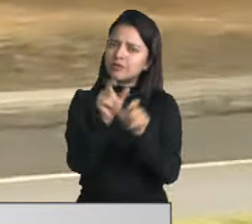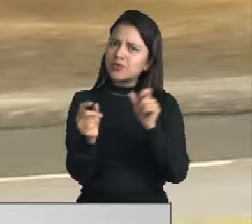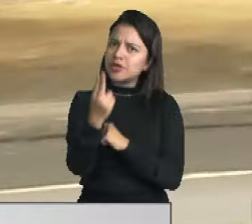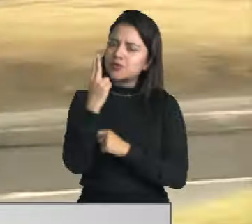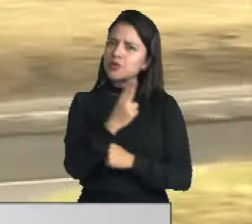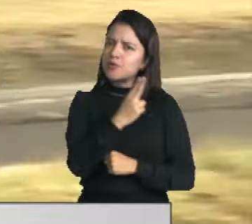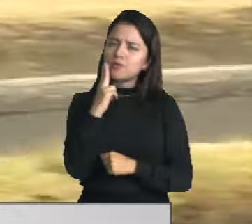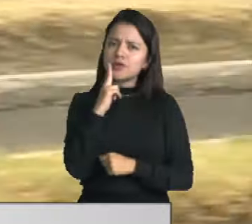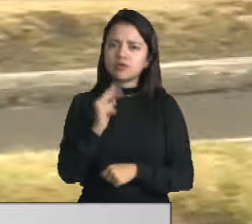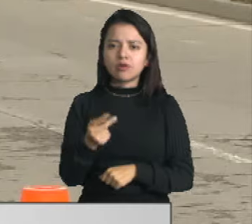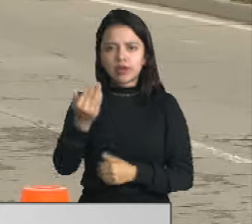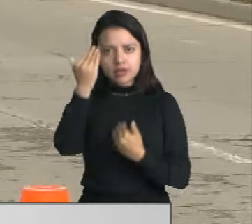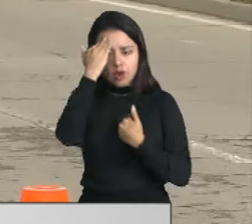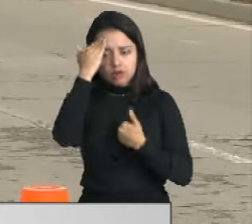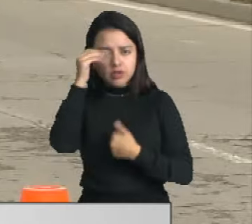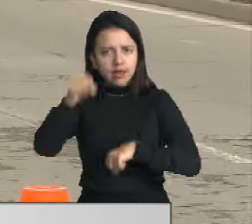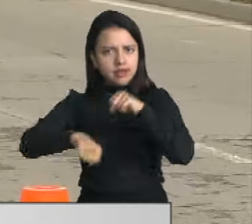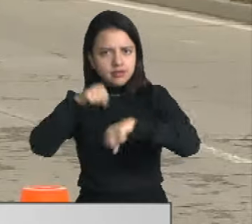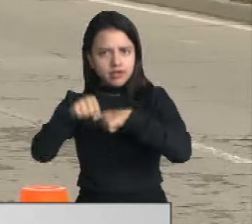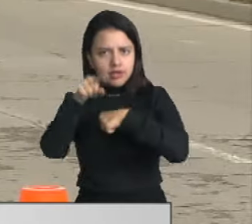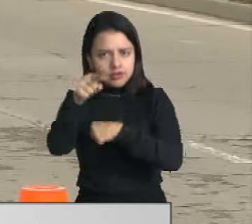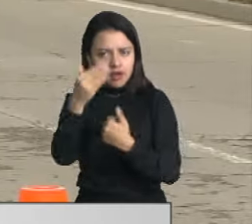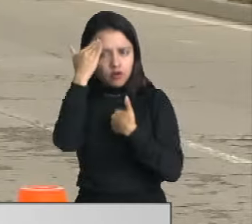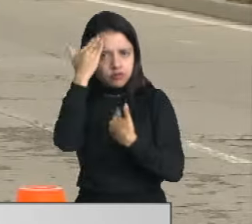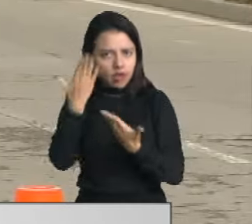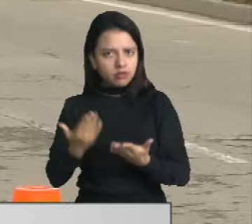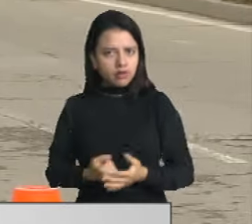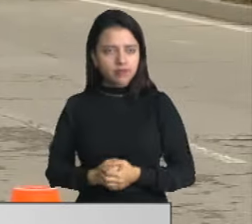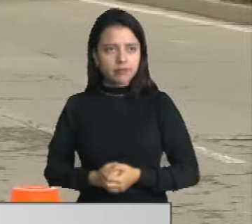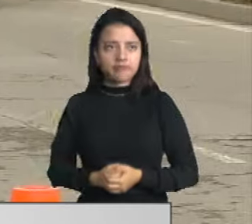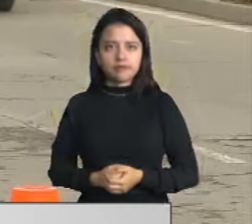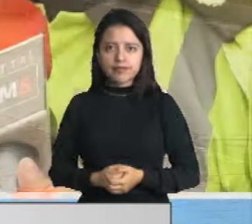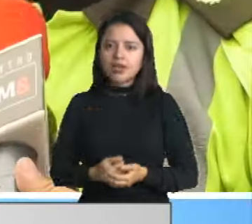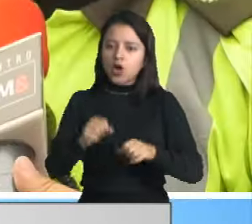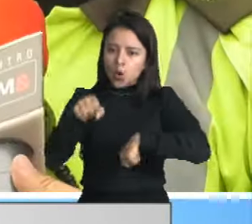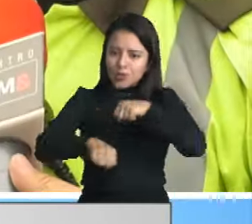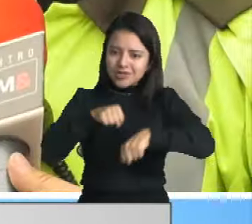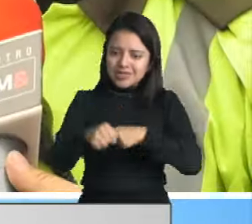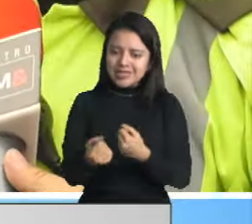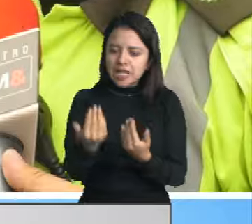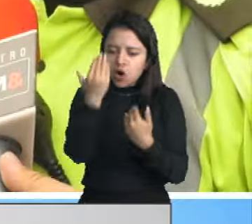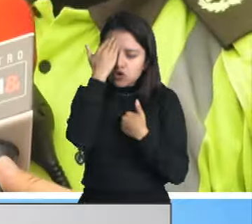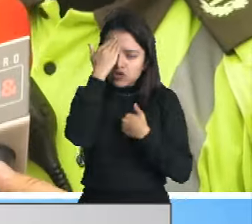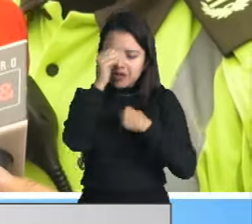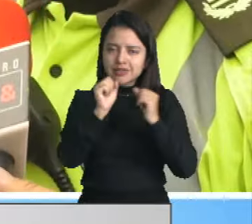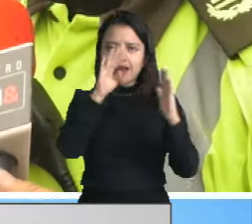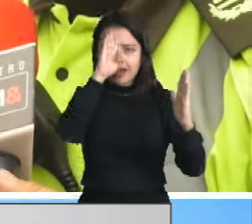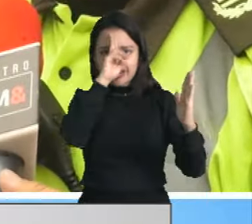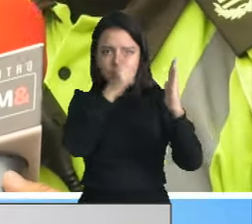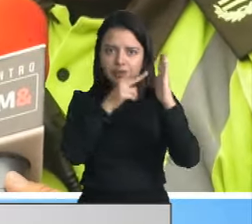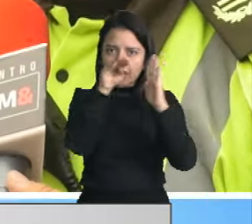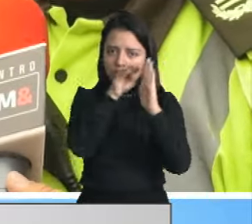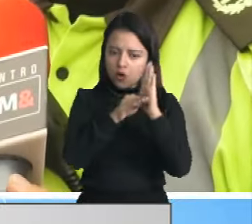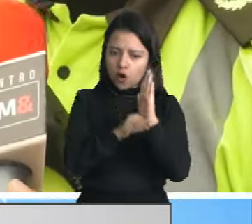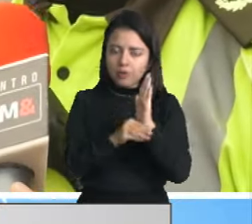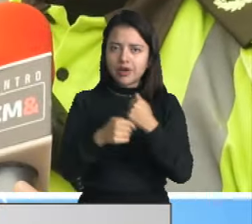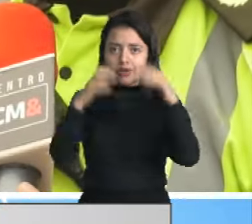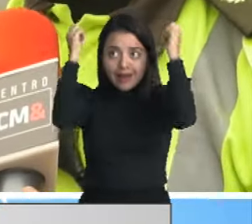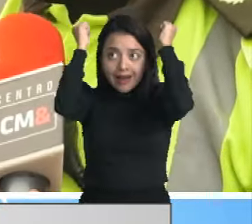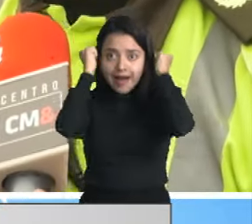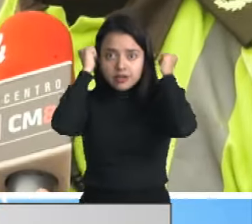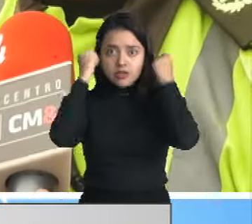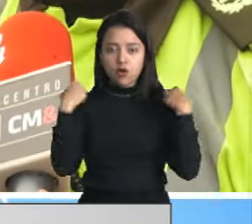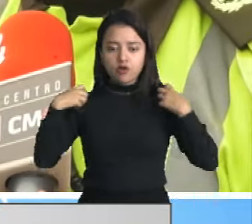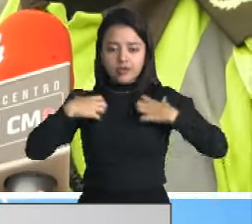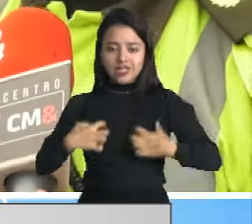los ciclistas que en ocasiones salen a la vía pública. Respetemos las normas de tránsito, hagamos uso de los elementos de protección, el casco,